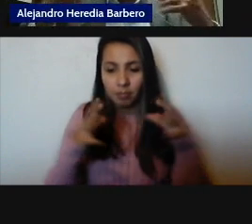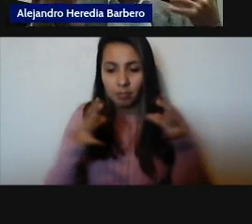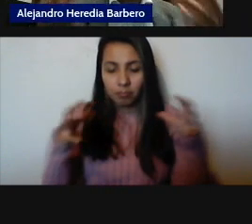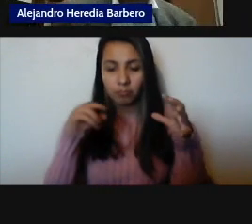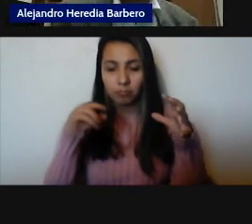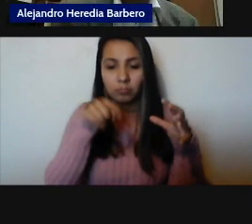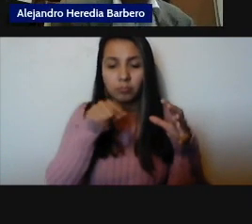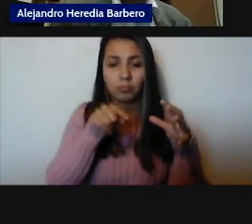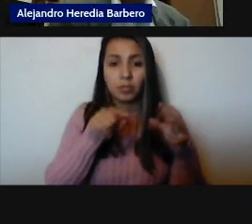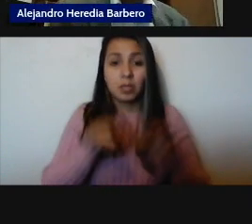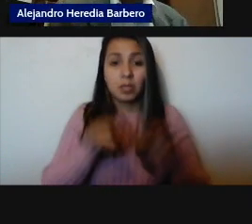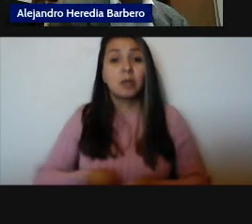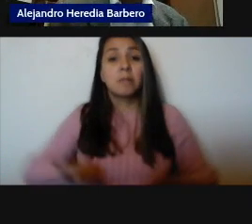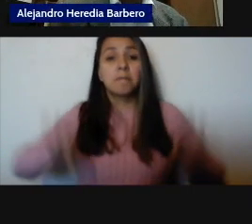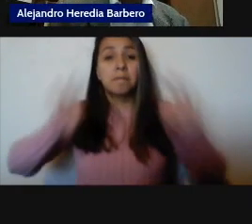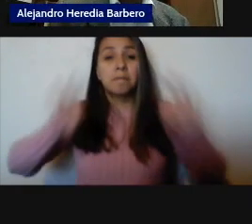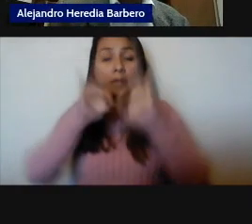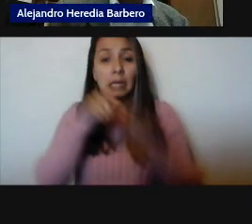que no son